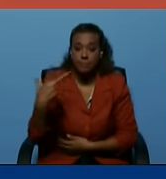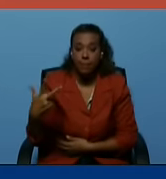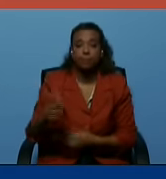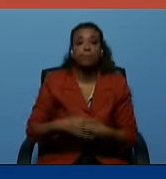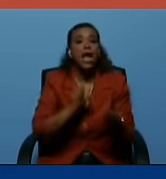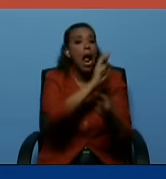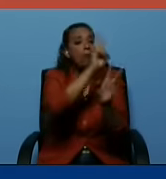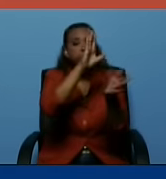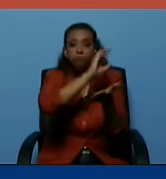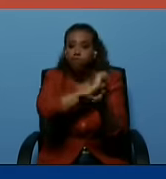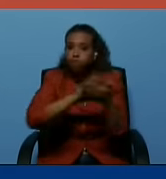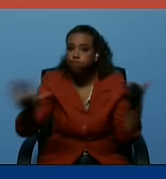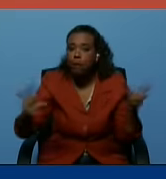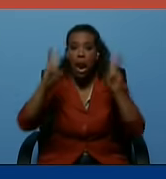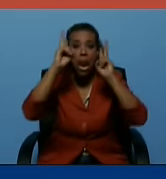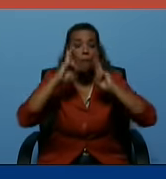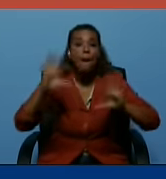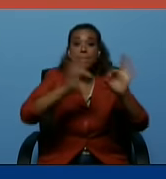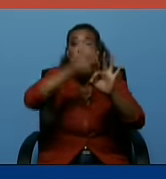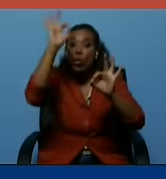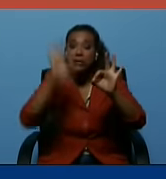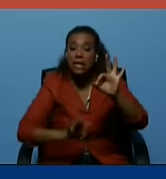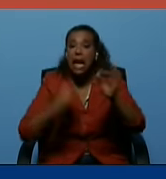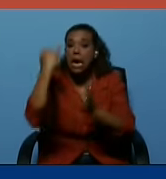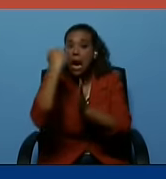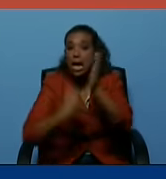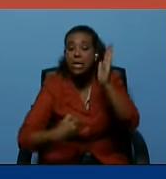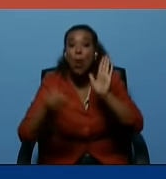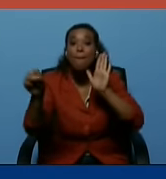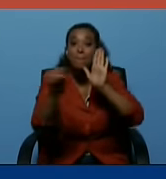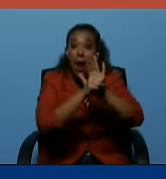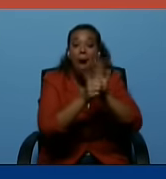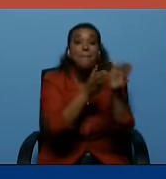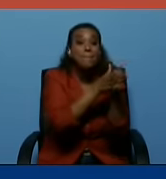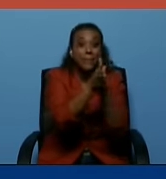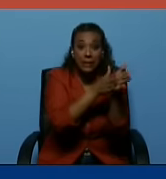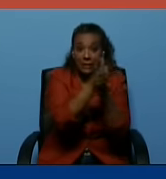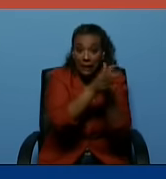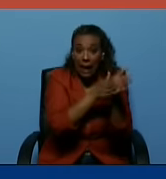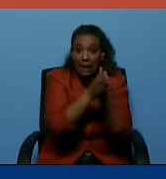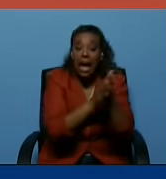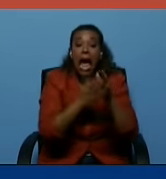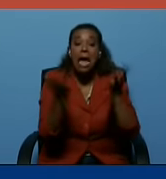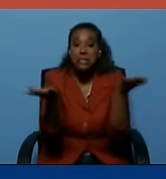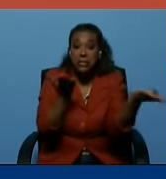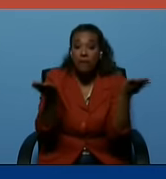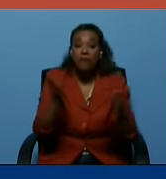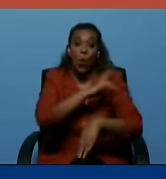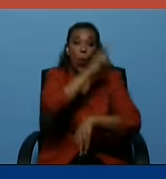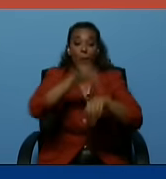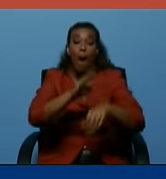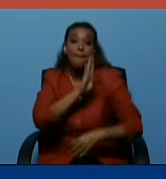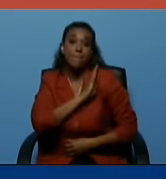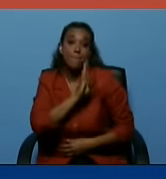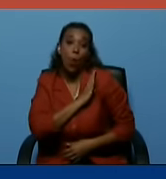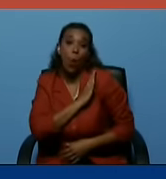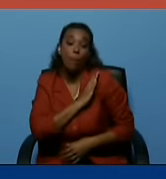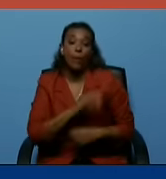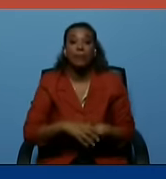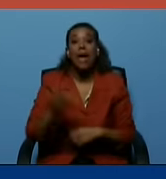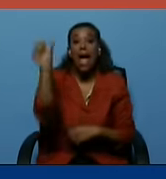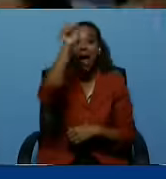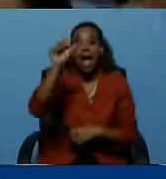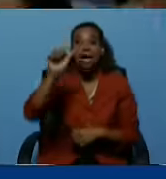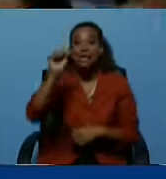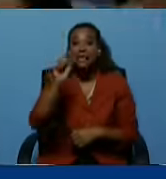2023, exoneración de tasas para el registro de patentes emprendedores en el Servicio Autónomo de Propiedad Intelectual, SAPI.